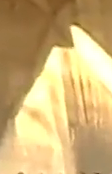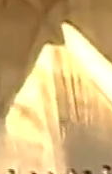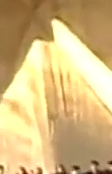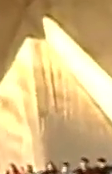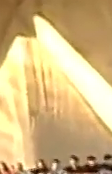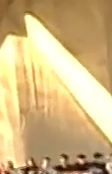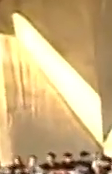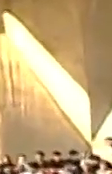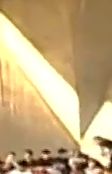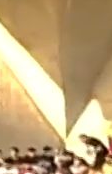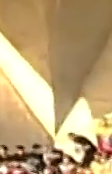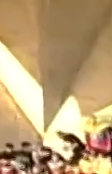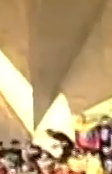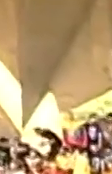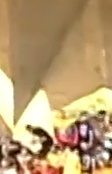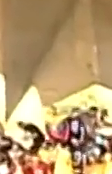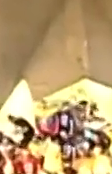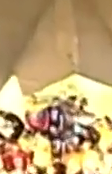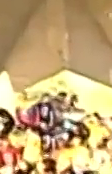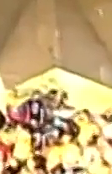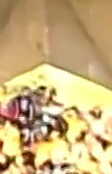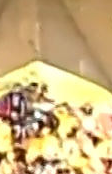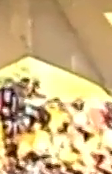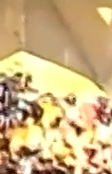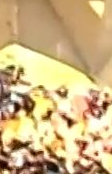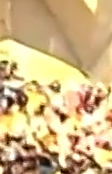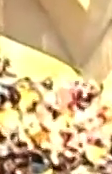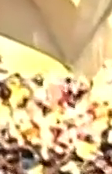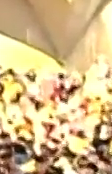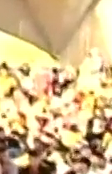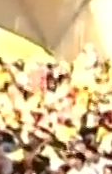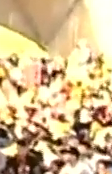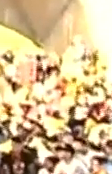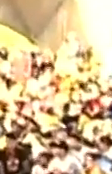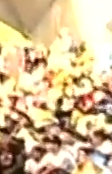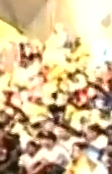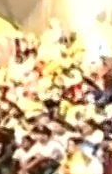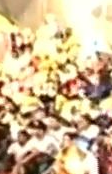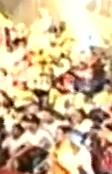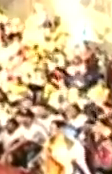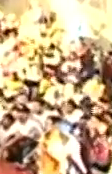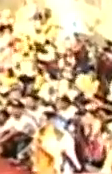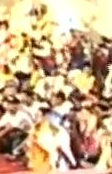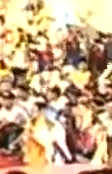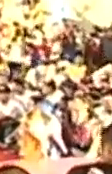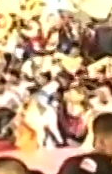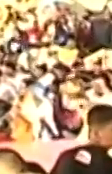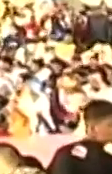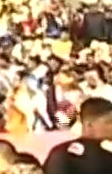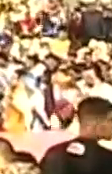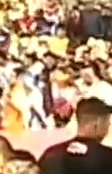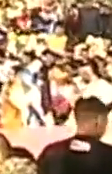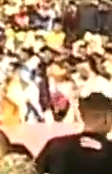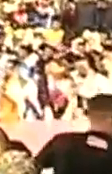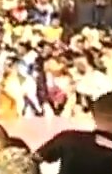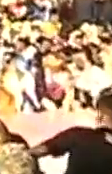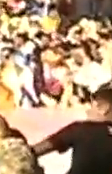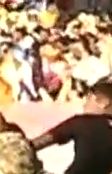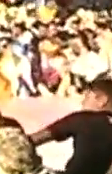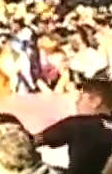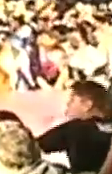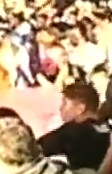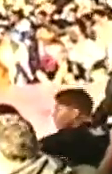de la ciudad de Caracas, en esta tarde capitalina, donde podemos apreciar lo que es la participación de